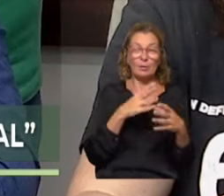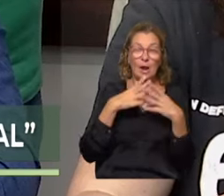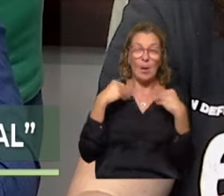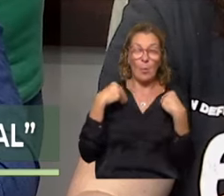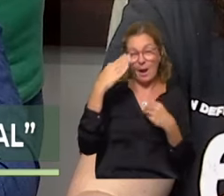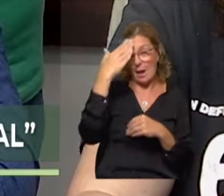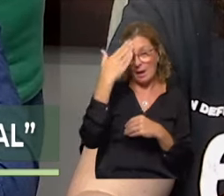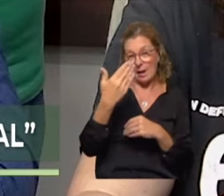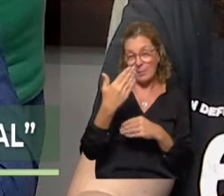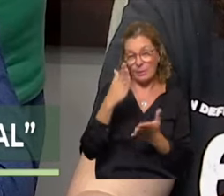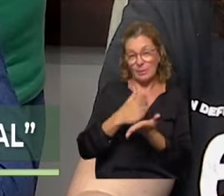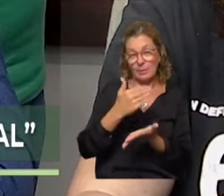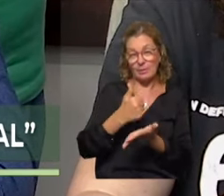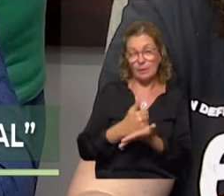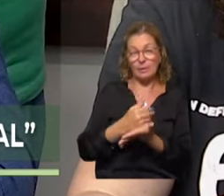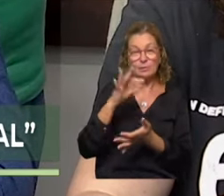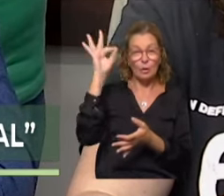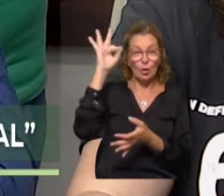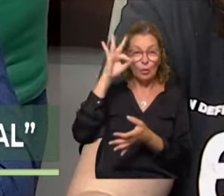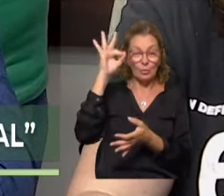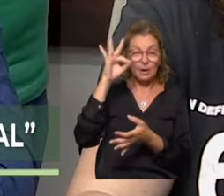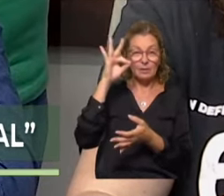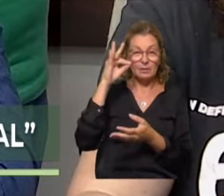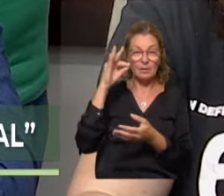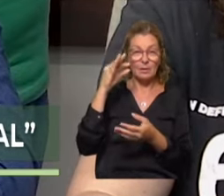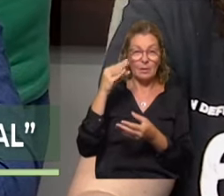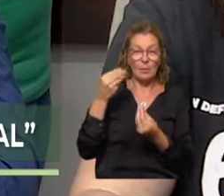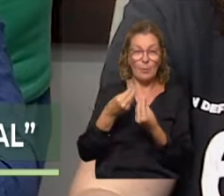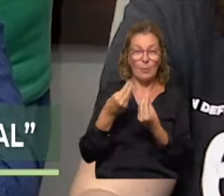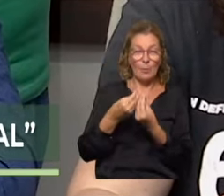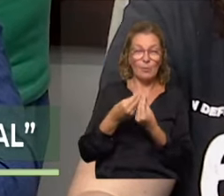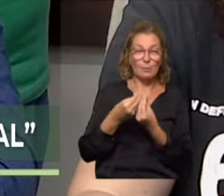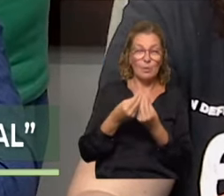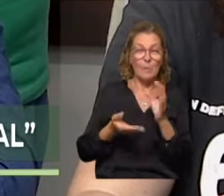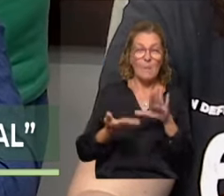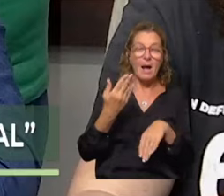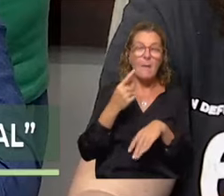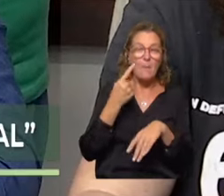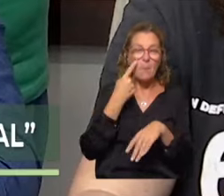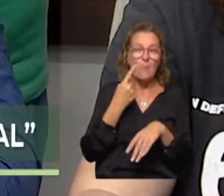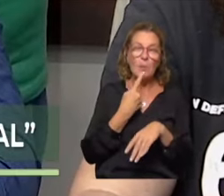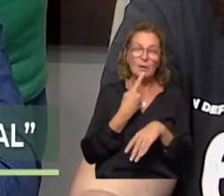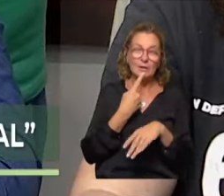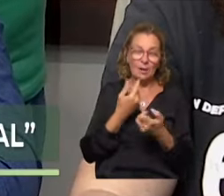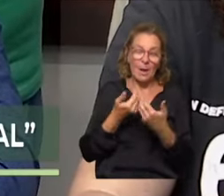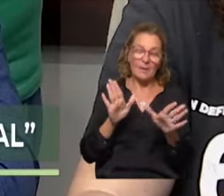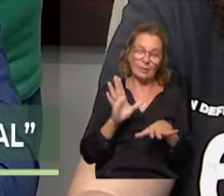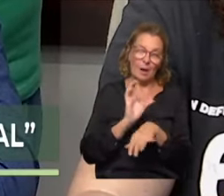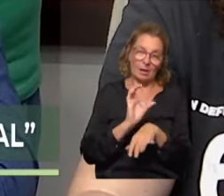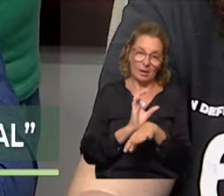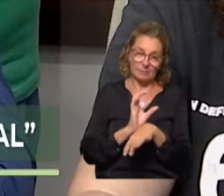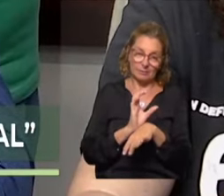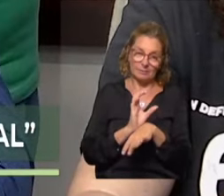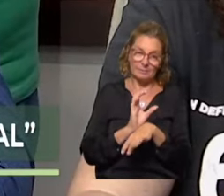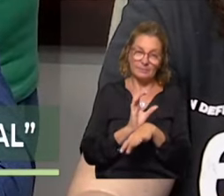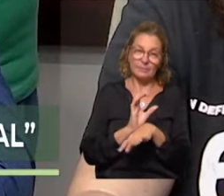rural en un departamento como Durazno que tenía mucho más de acto político partidario electoral que de acto de apertura de cursos, nada